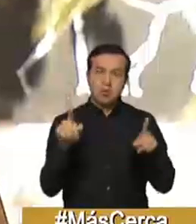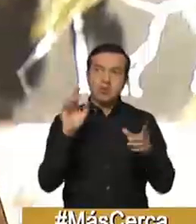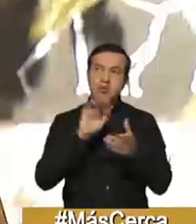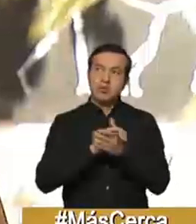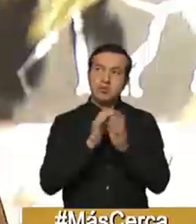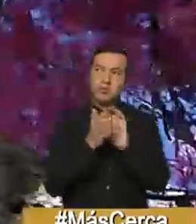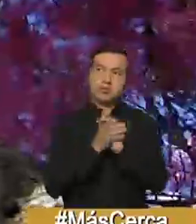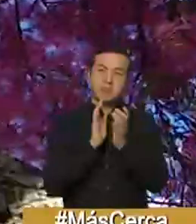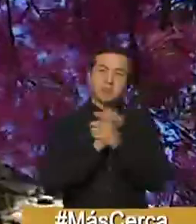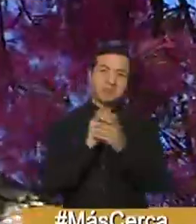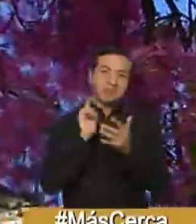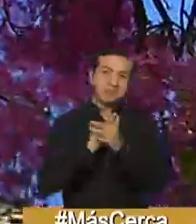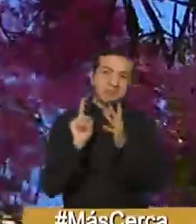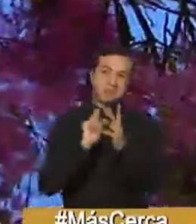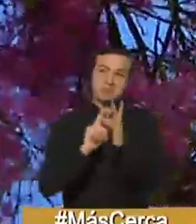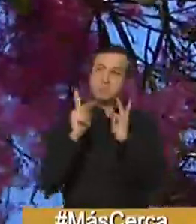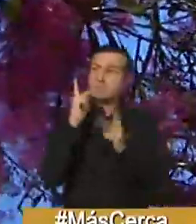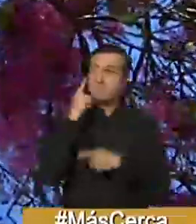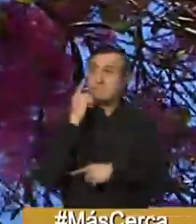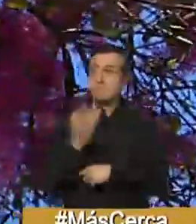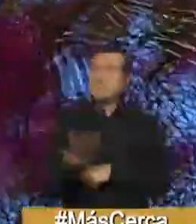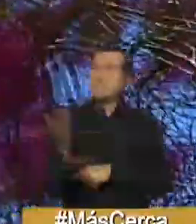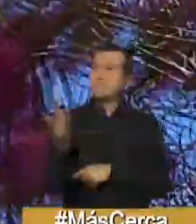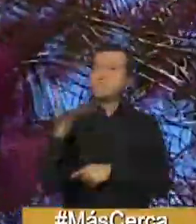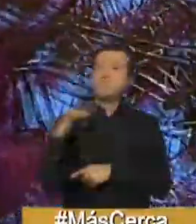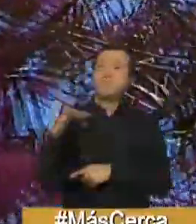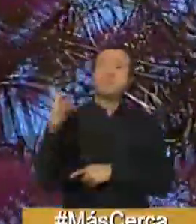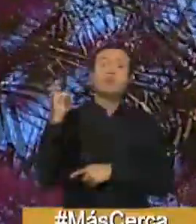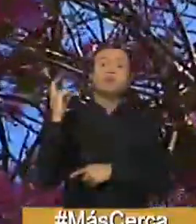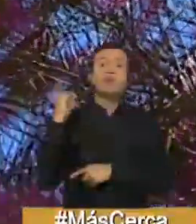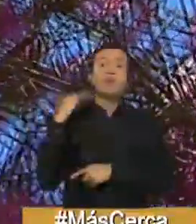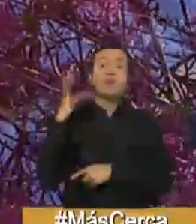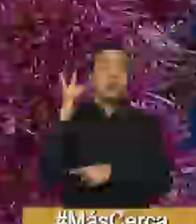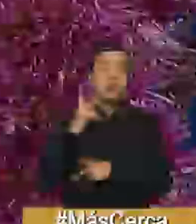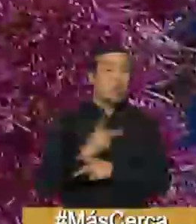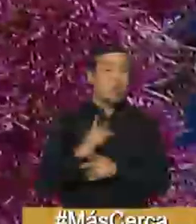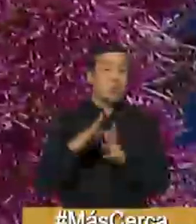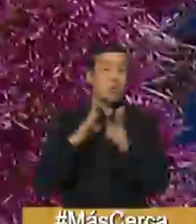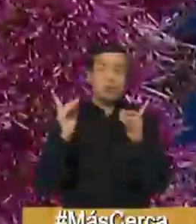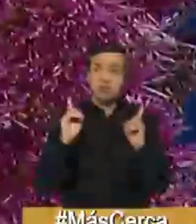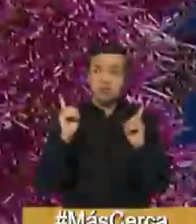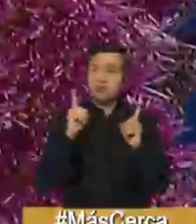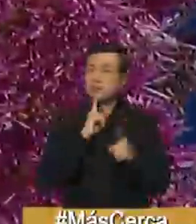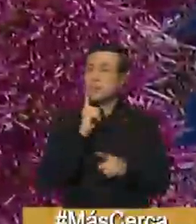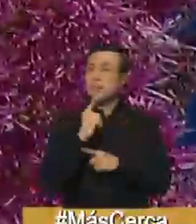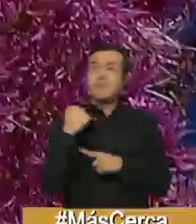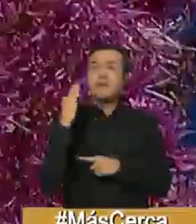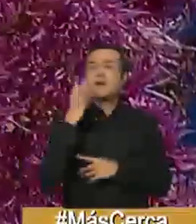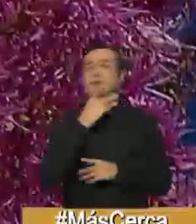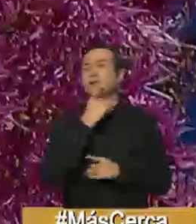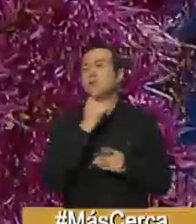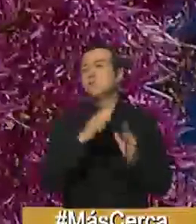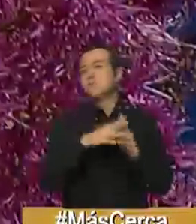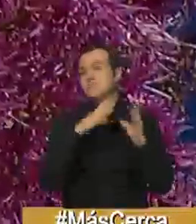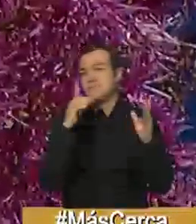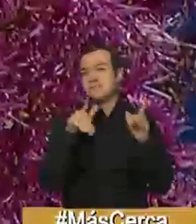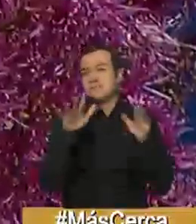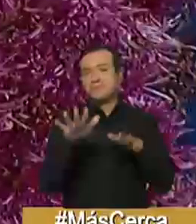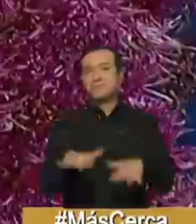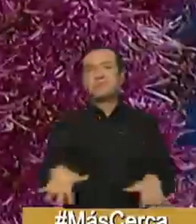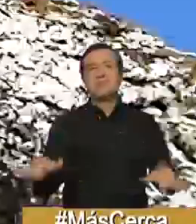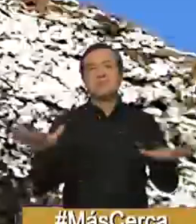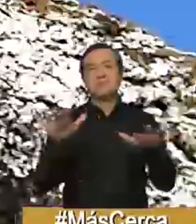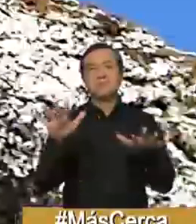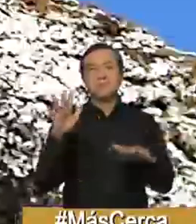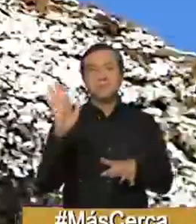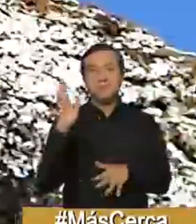noviembre. Estos arbustos nativos no necesitan un mayor cuidado y por ello son el atractivo principal de los paisajes